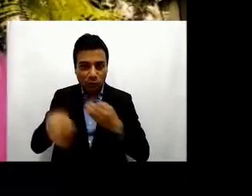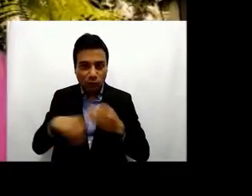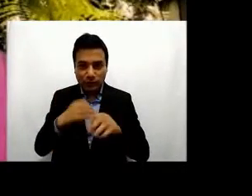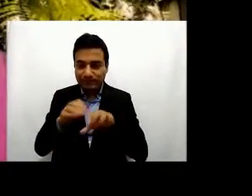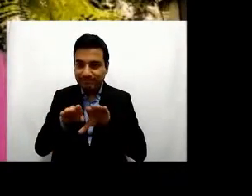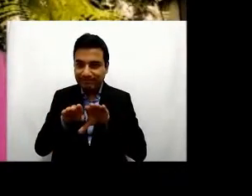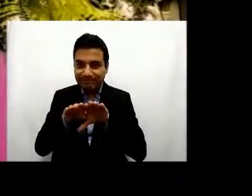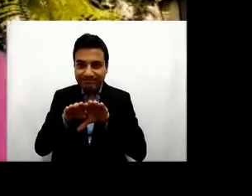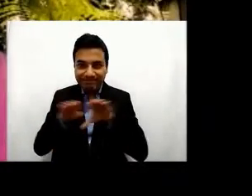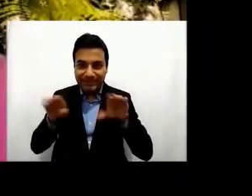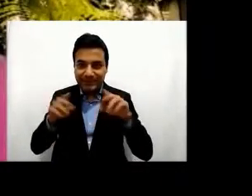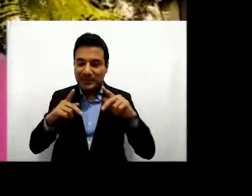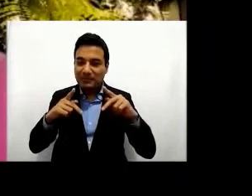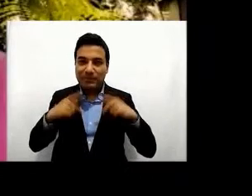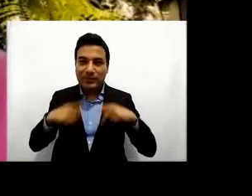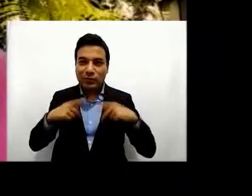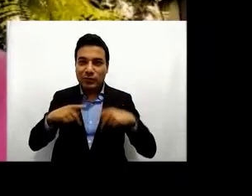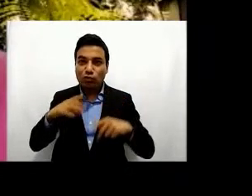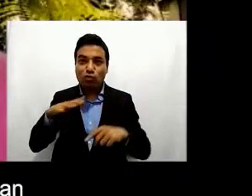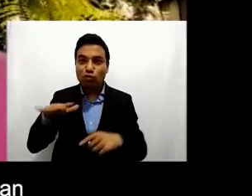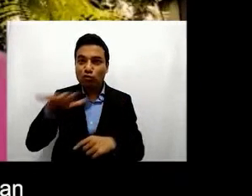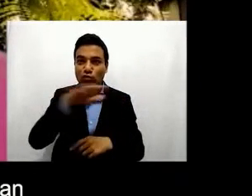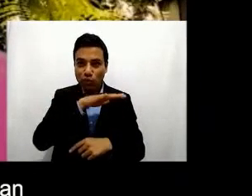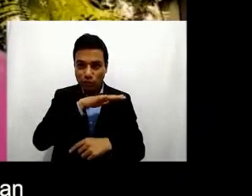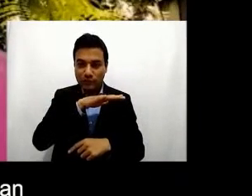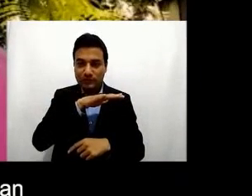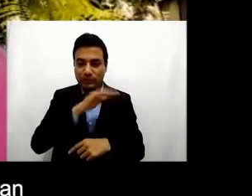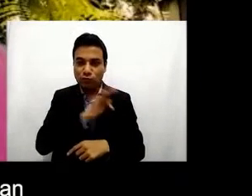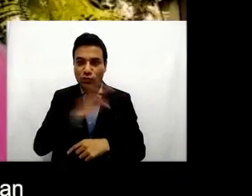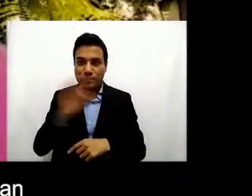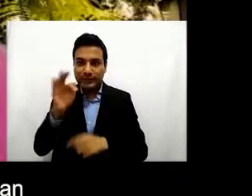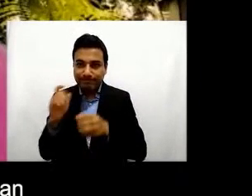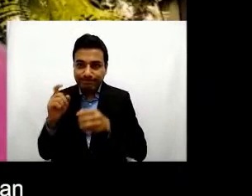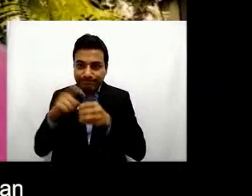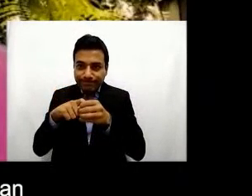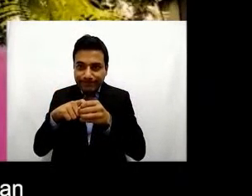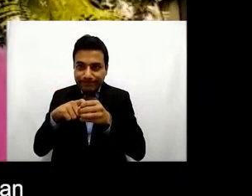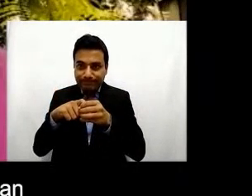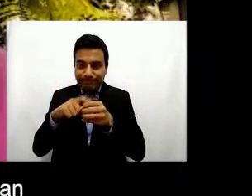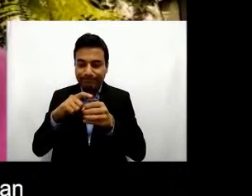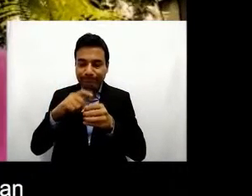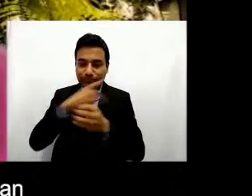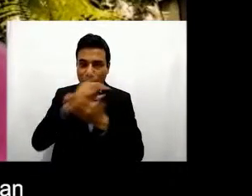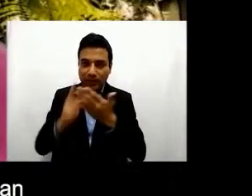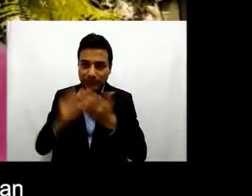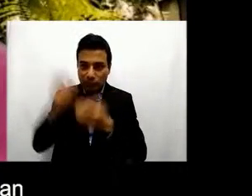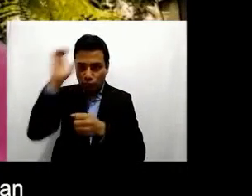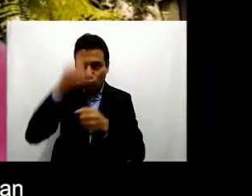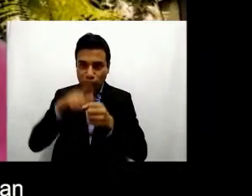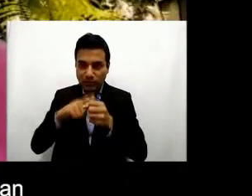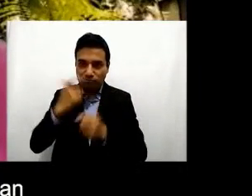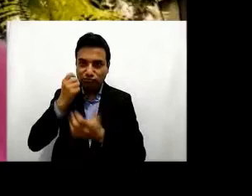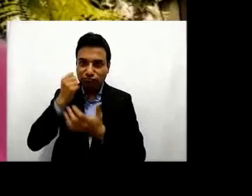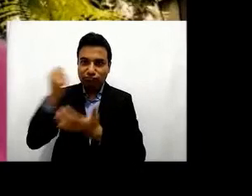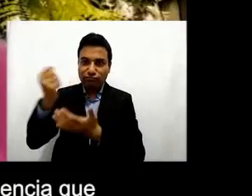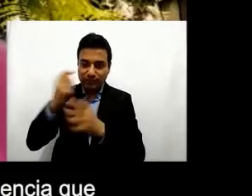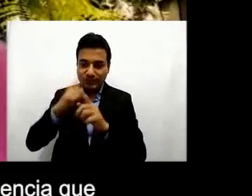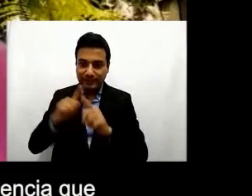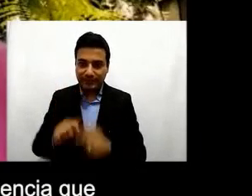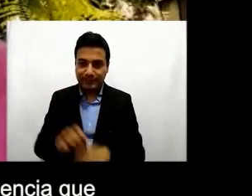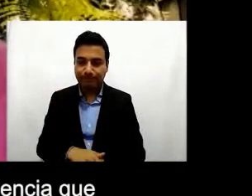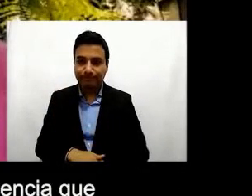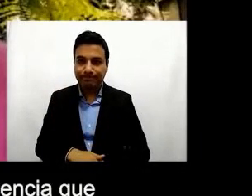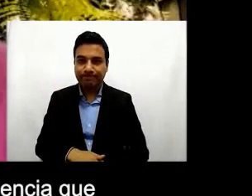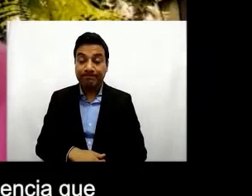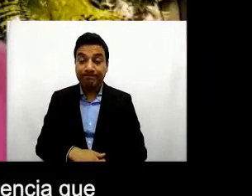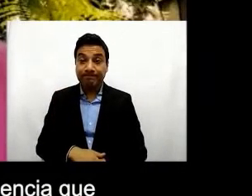cualquier persona pudiera entonces acceder a los apoyos y a las estrategias que se estaban generando de atención. Ante esto